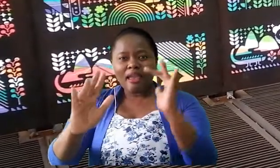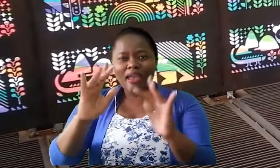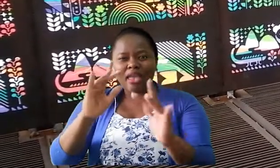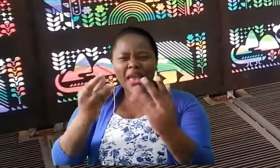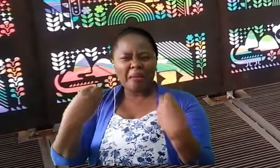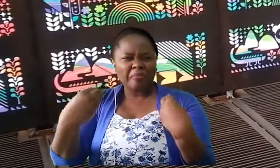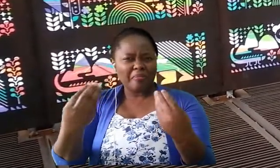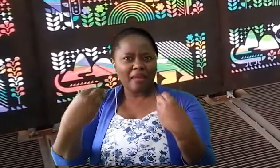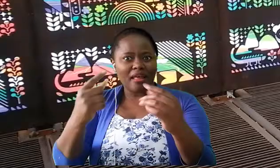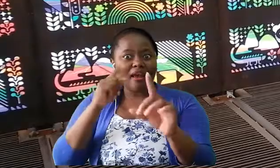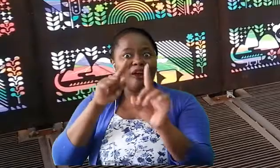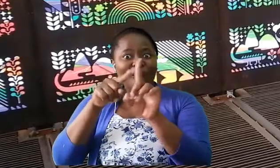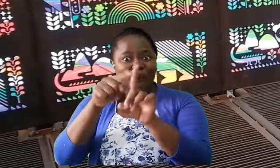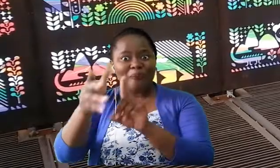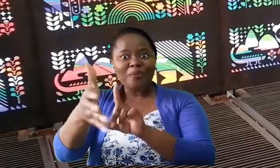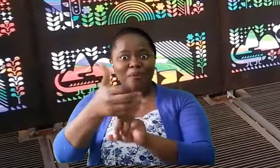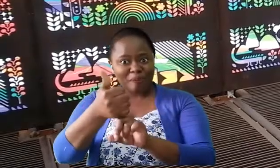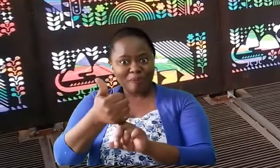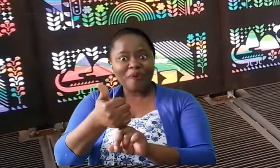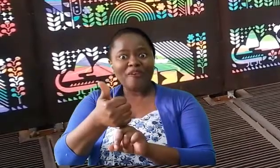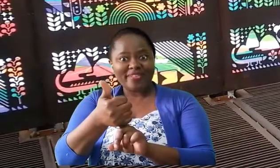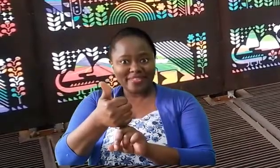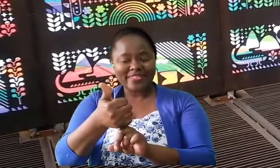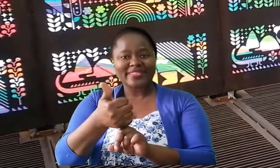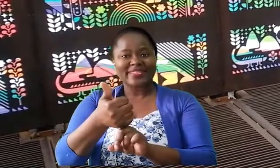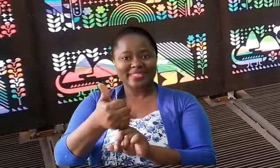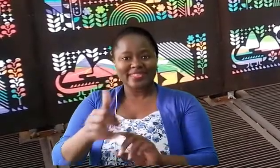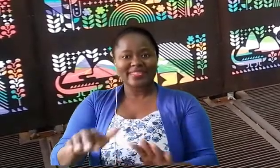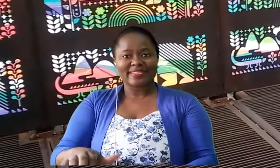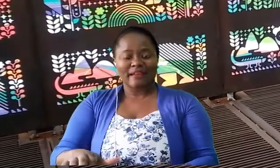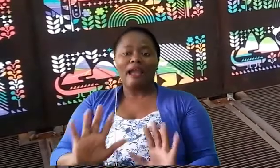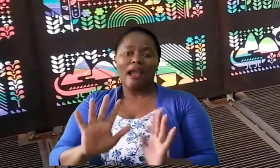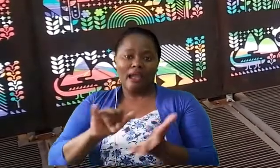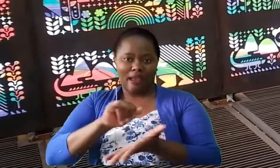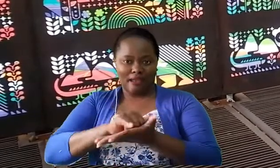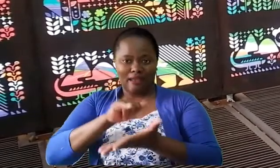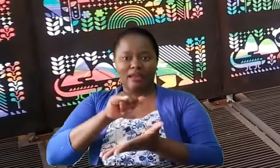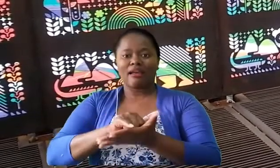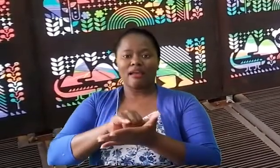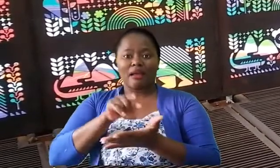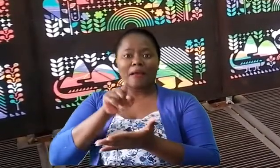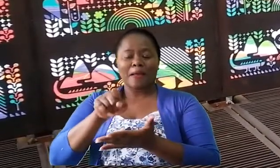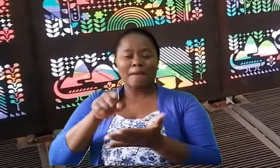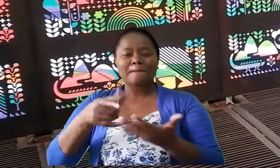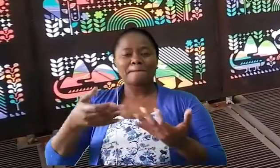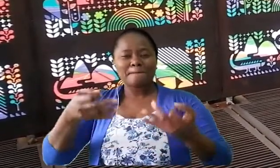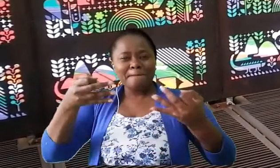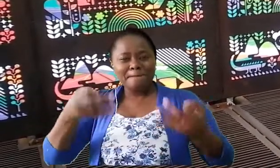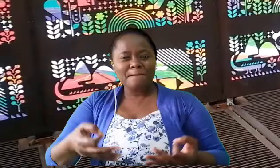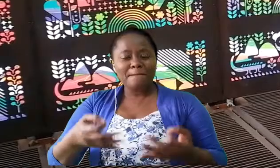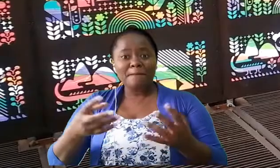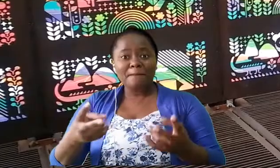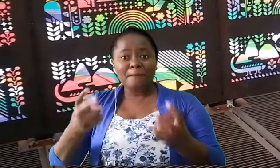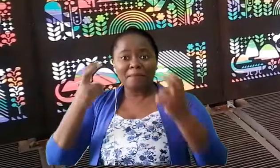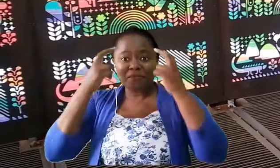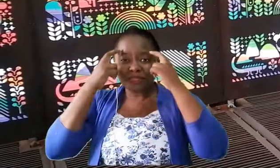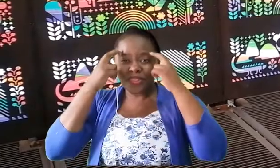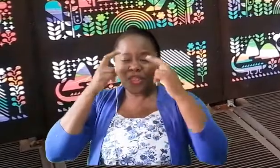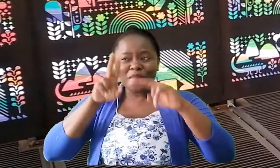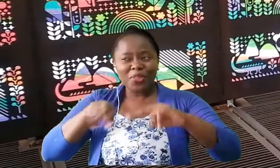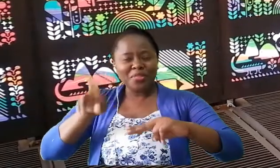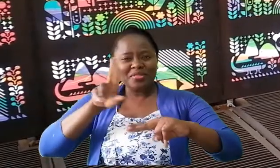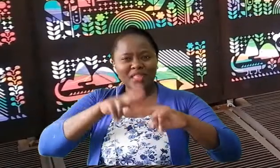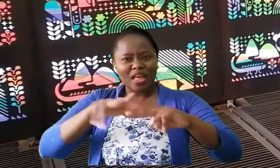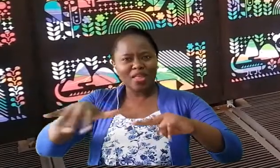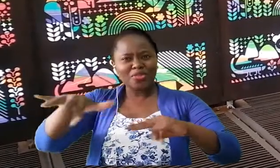propósito, tiene un fin, y así pues se justifica, digamos, desde la teología natural, la necesidad de la